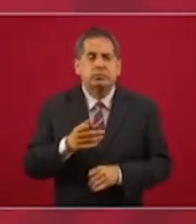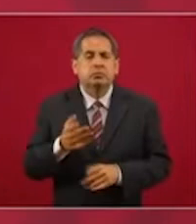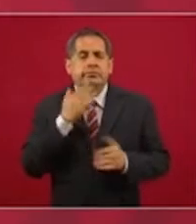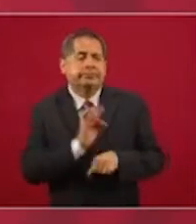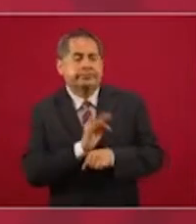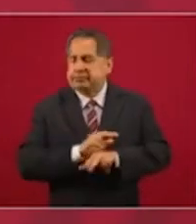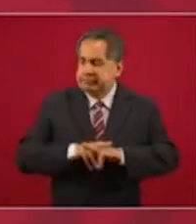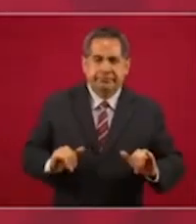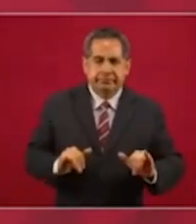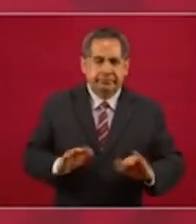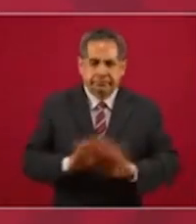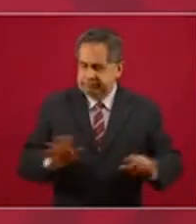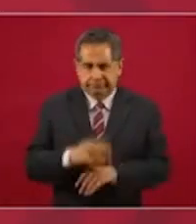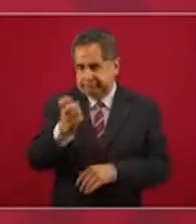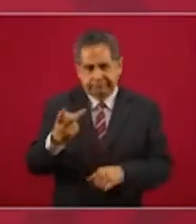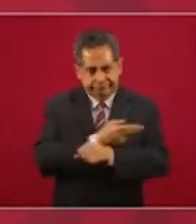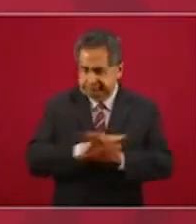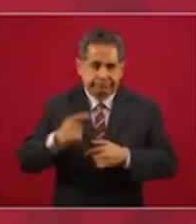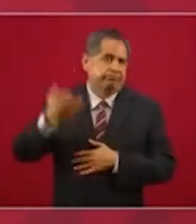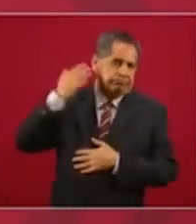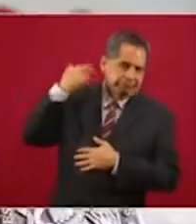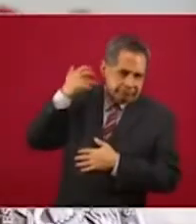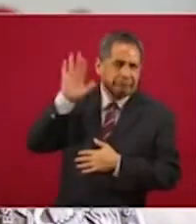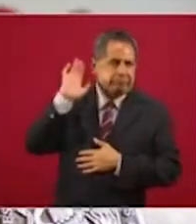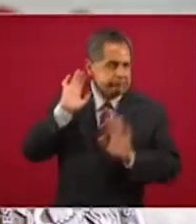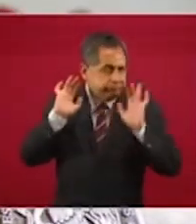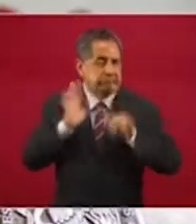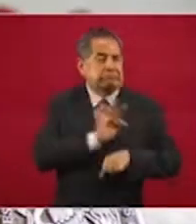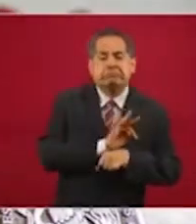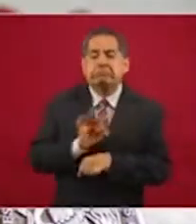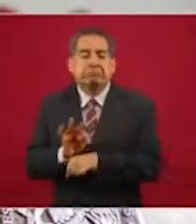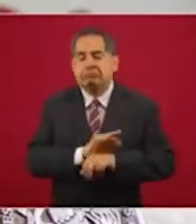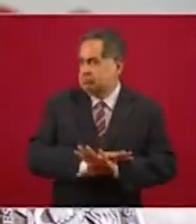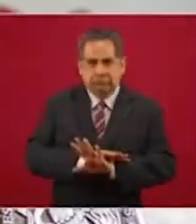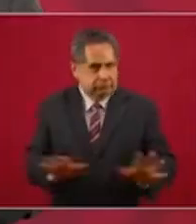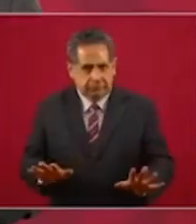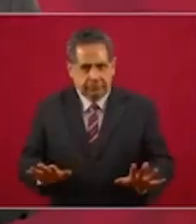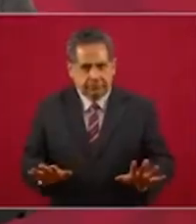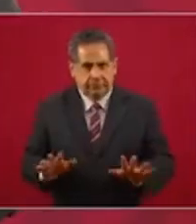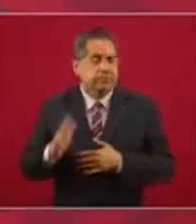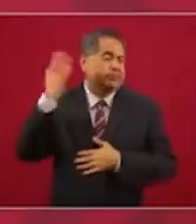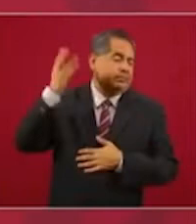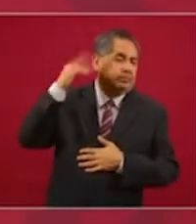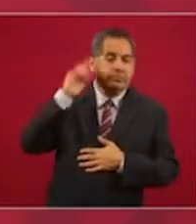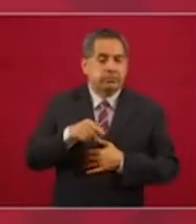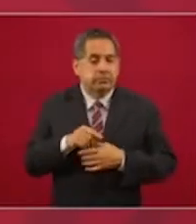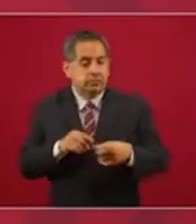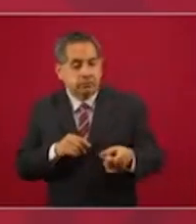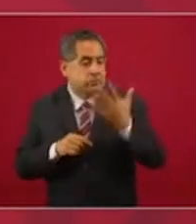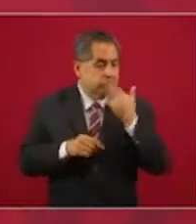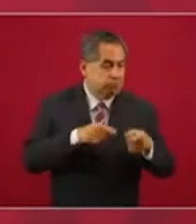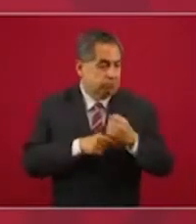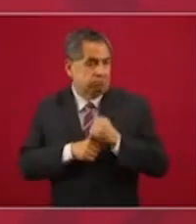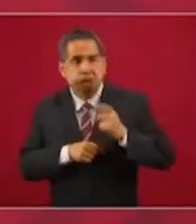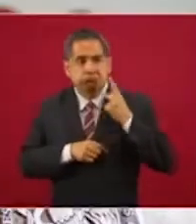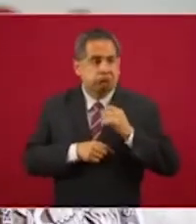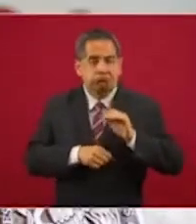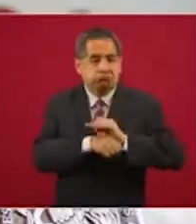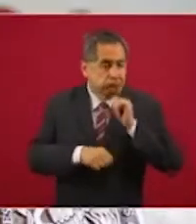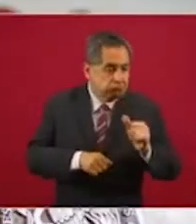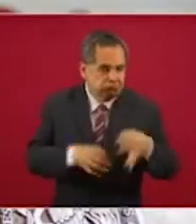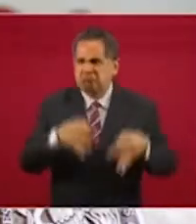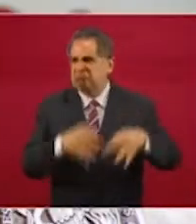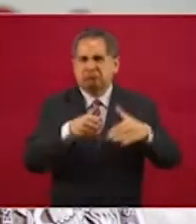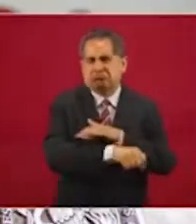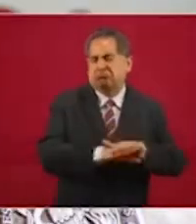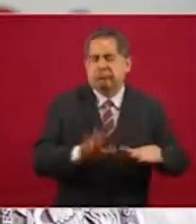nadie ya pasó el tiempo en que solo se juzgaba a quienes no tenían a la realidad a quienes no tenían